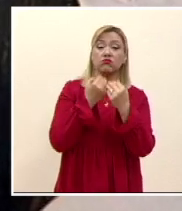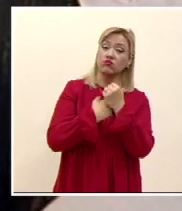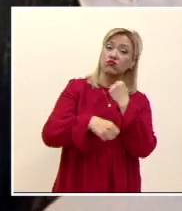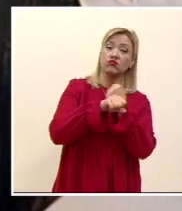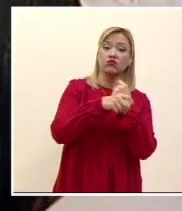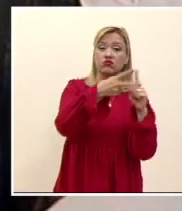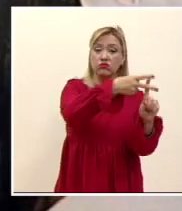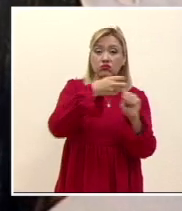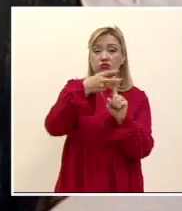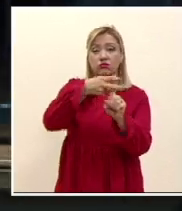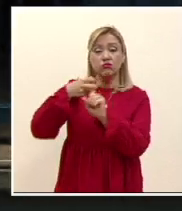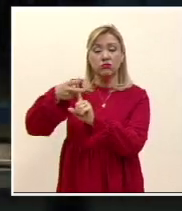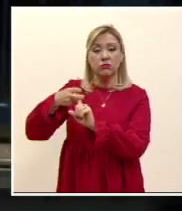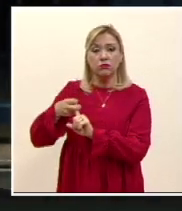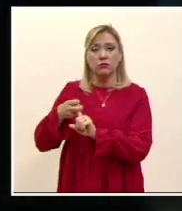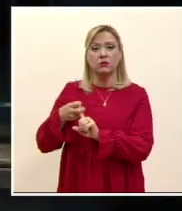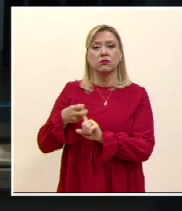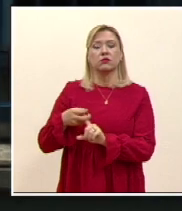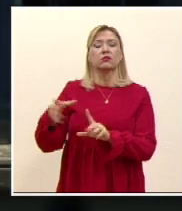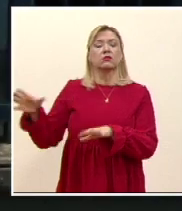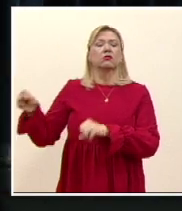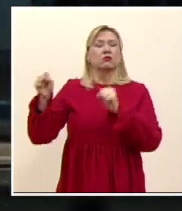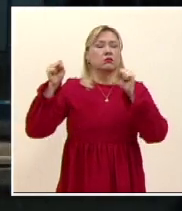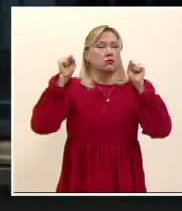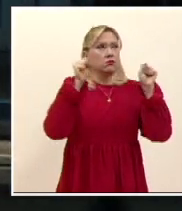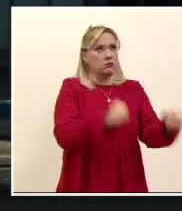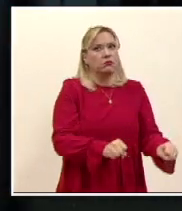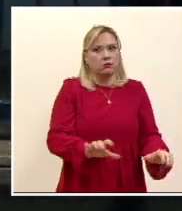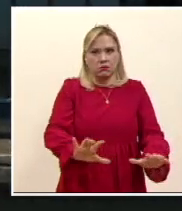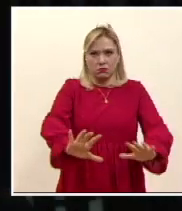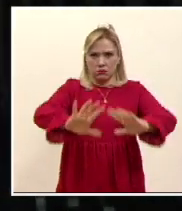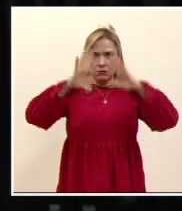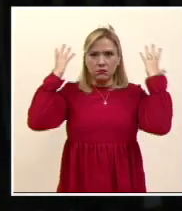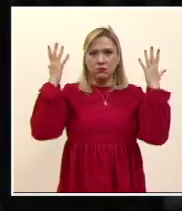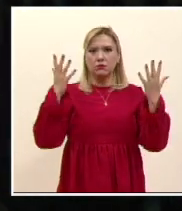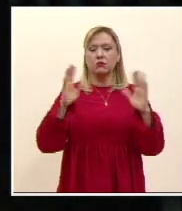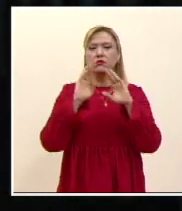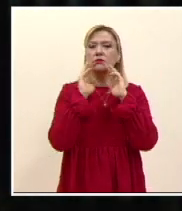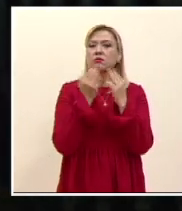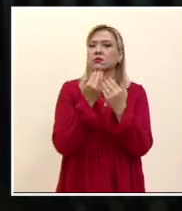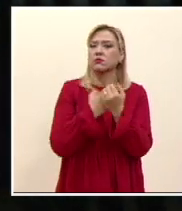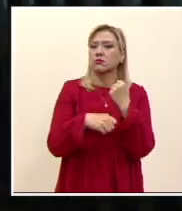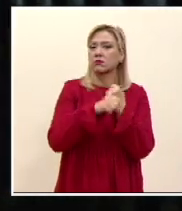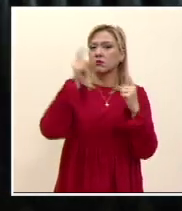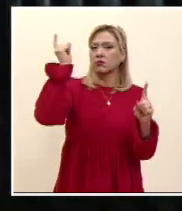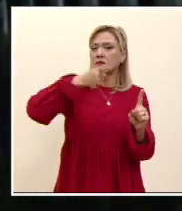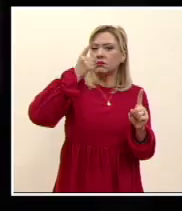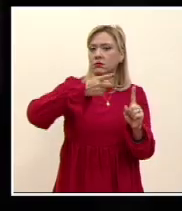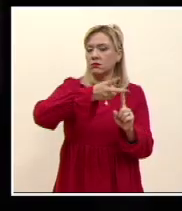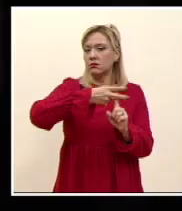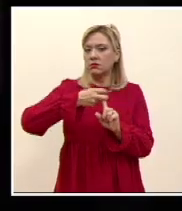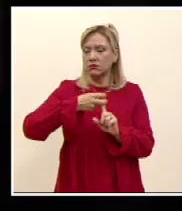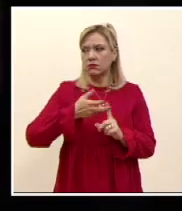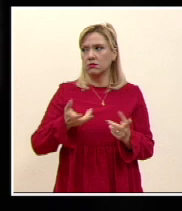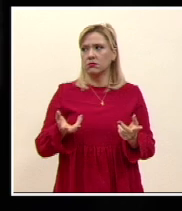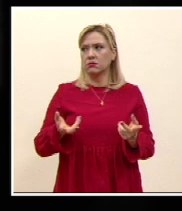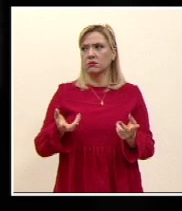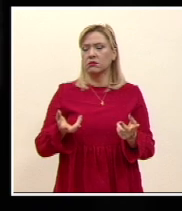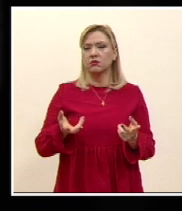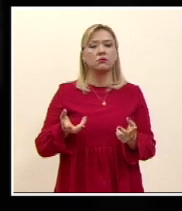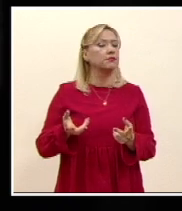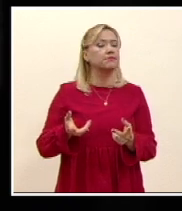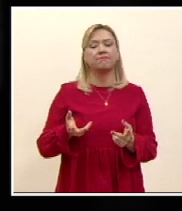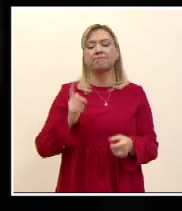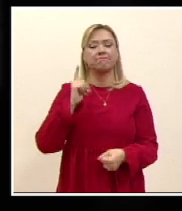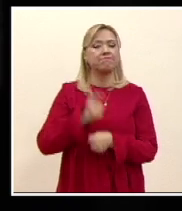de secuestradores, por lo que fueron procesados inicialmente por delincuencia organizada y secuestro, delitos por los que fueron